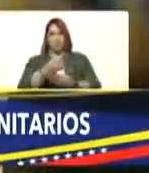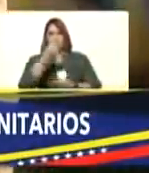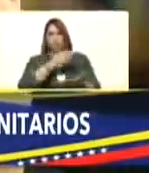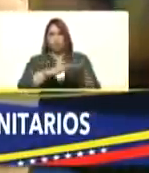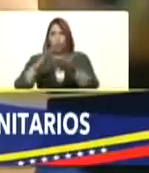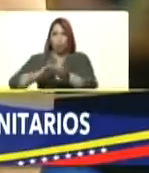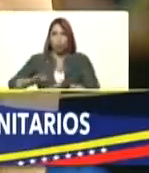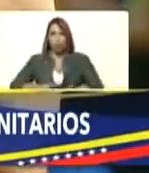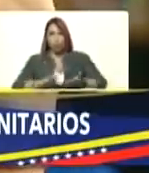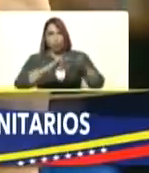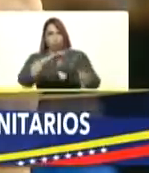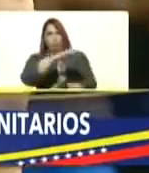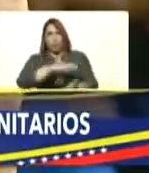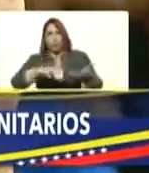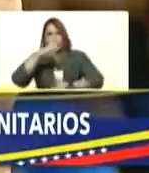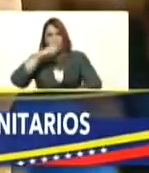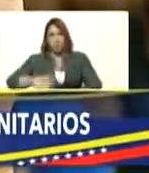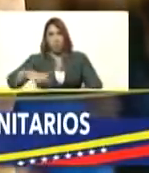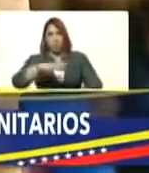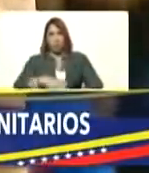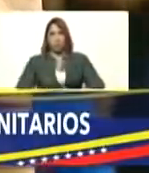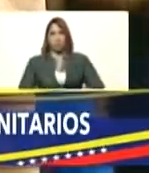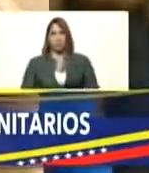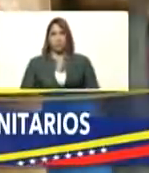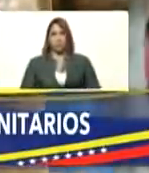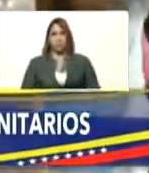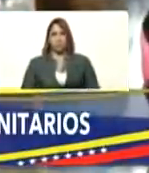a los problemas del pueblo,